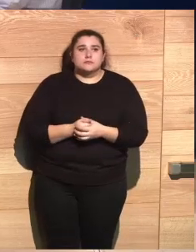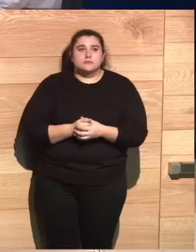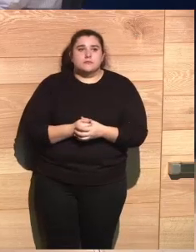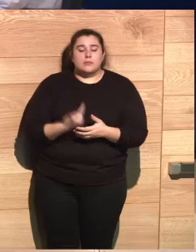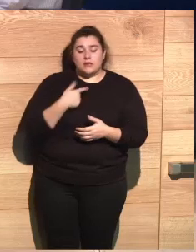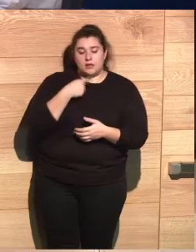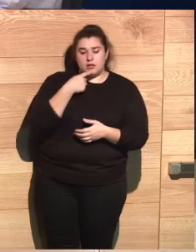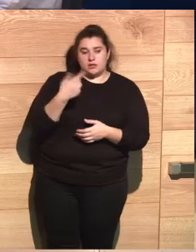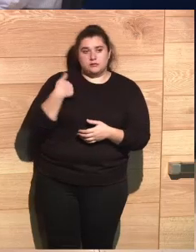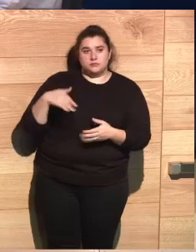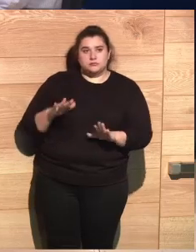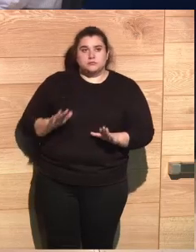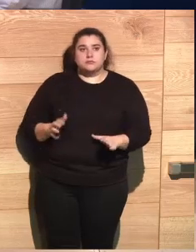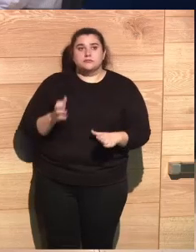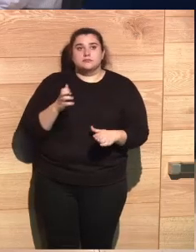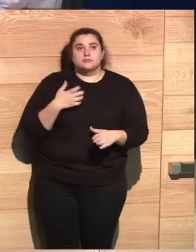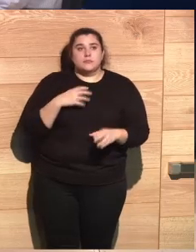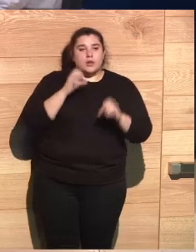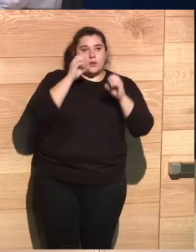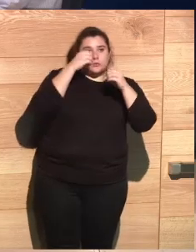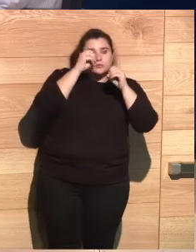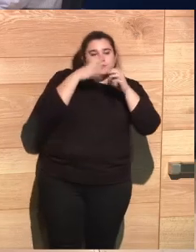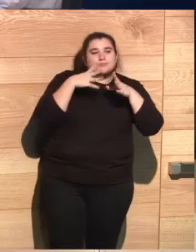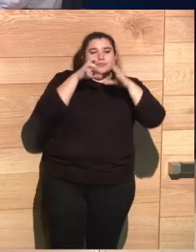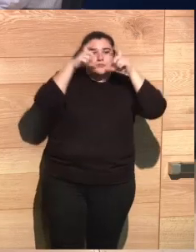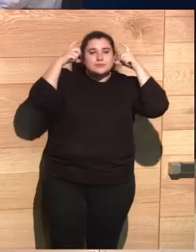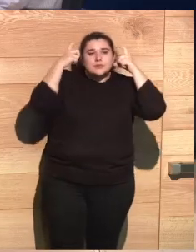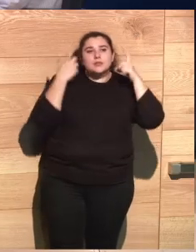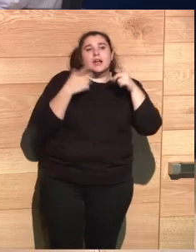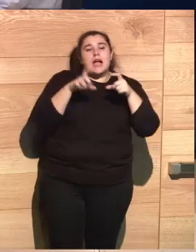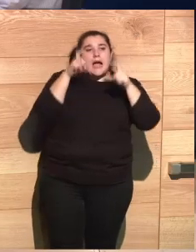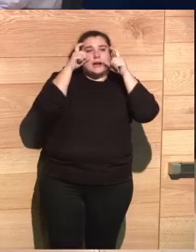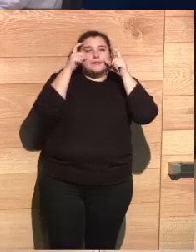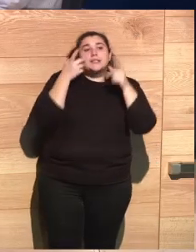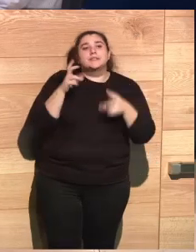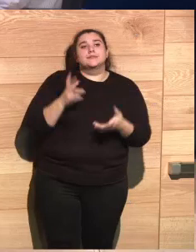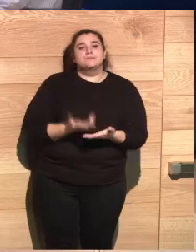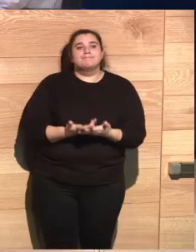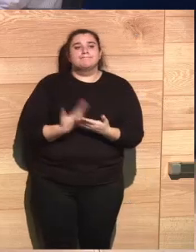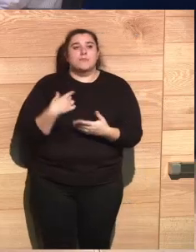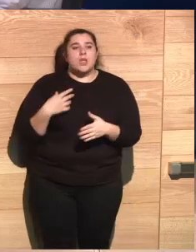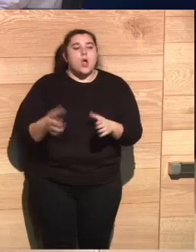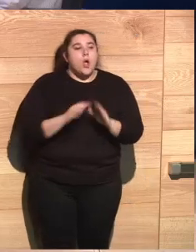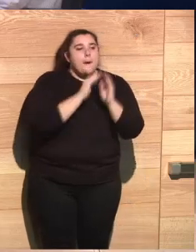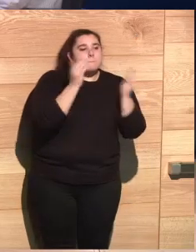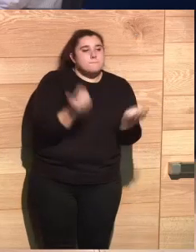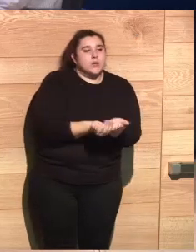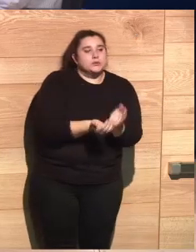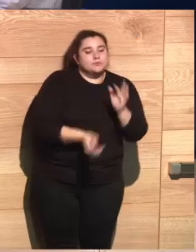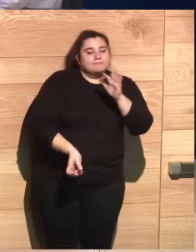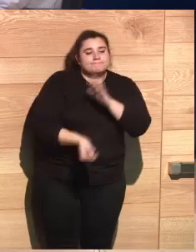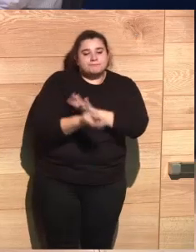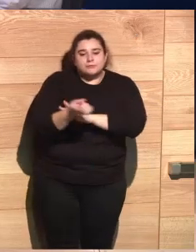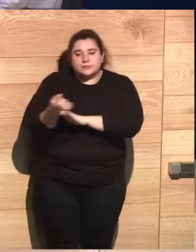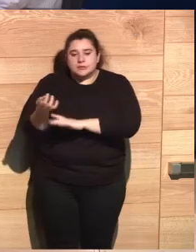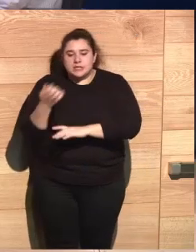Bueno, yo lo he dicho antes, ¿no? O sea, Googles, mundos autogenerados, es decir, mundos que se generan según vas